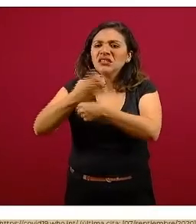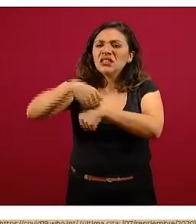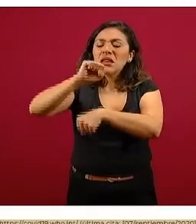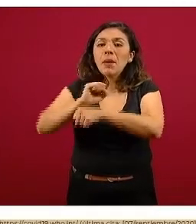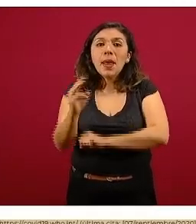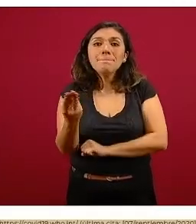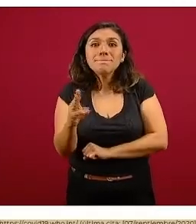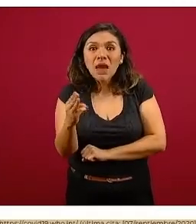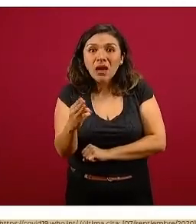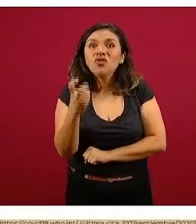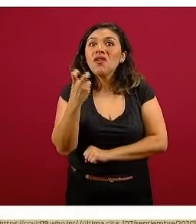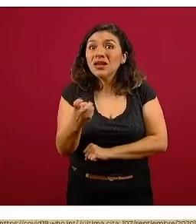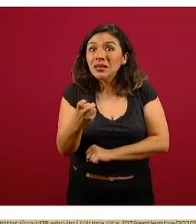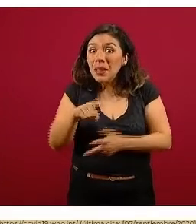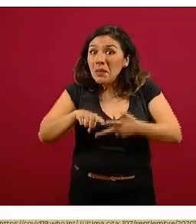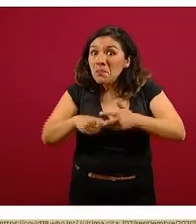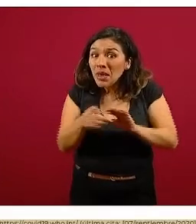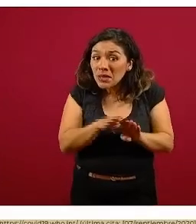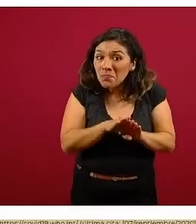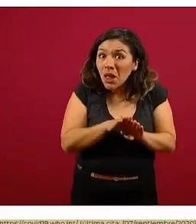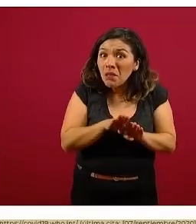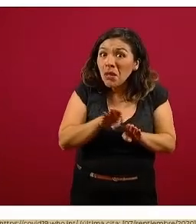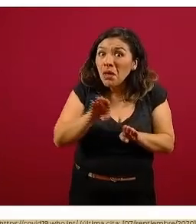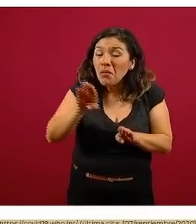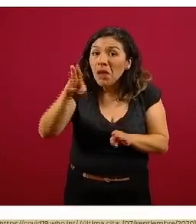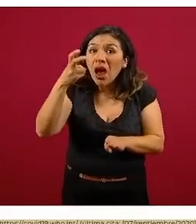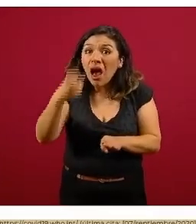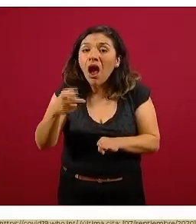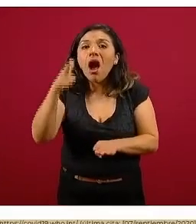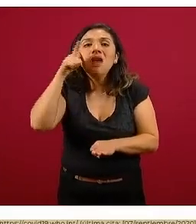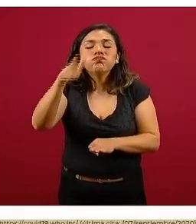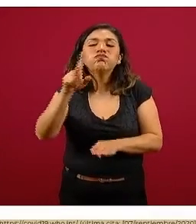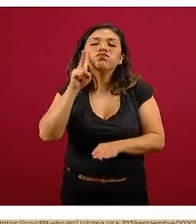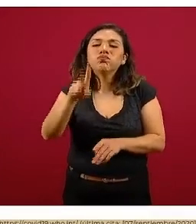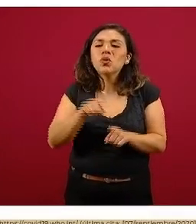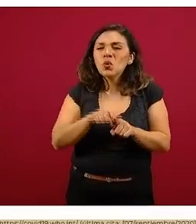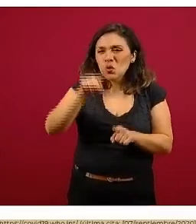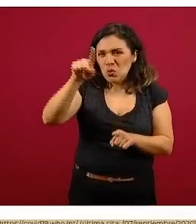mayo. Y una vez que esta tendencia ascendente inicia, podemos ver en la